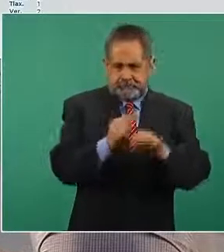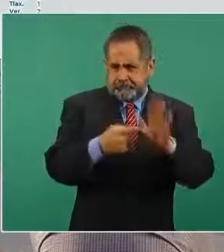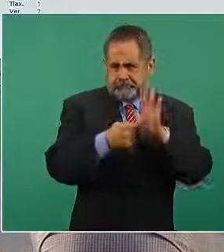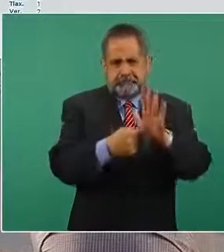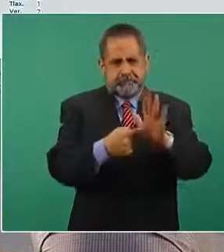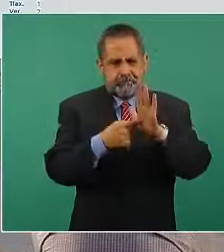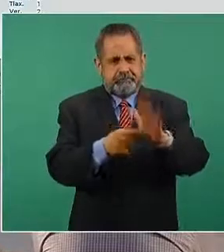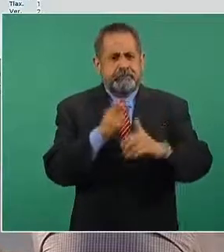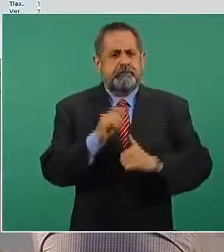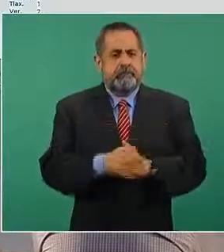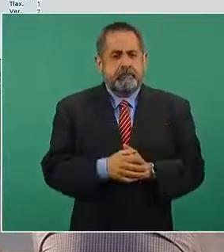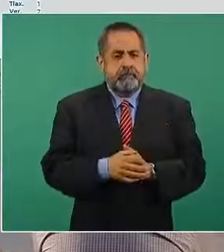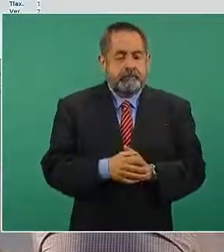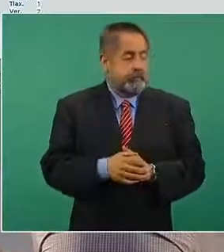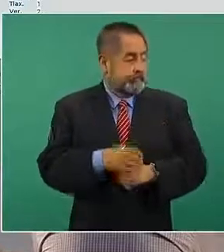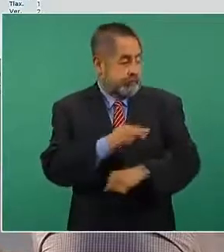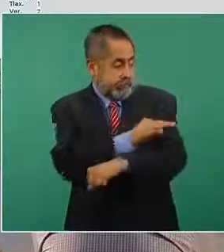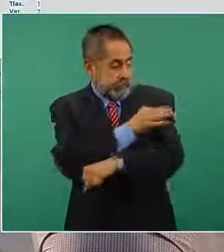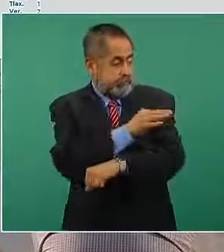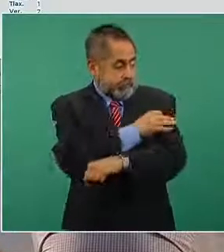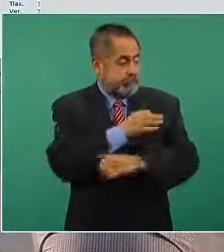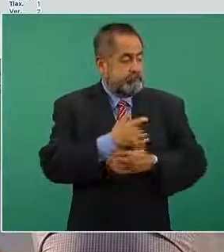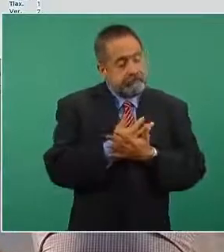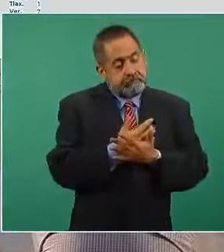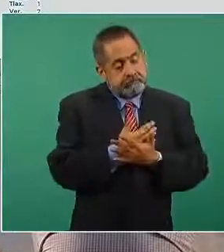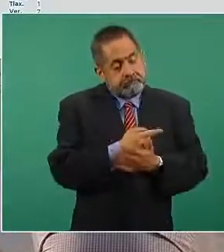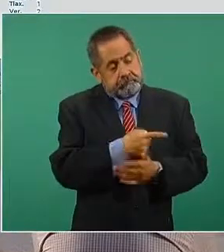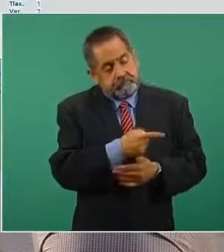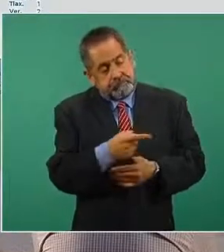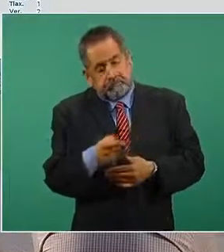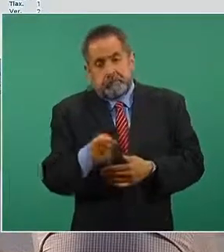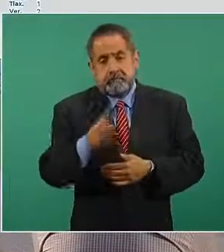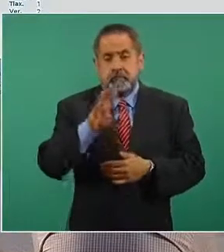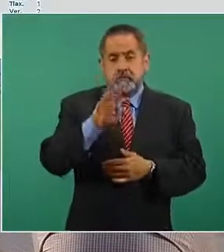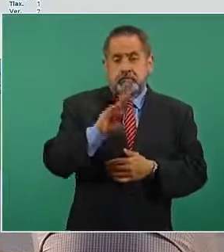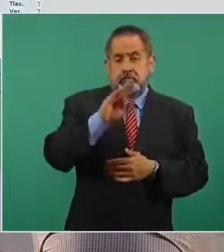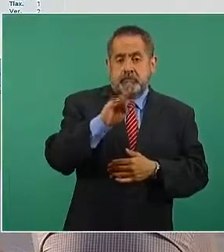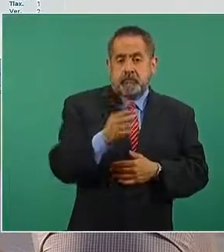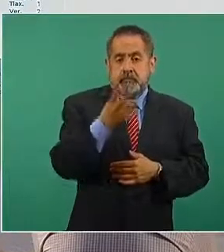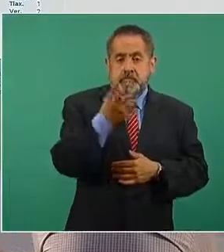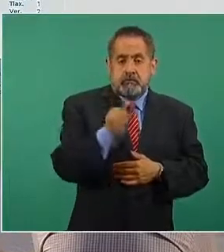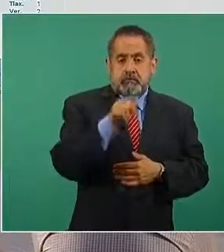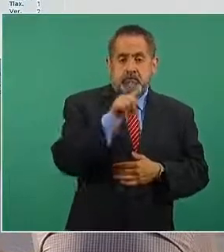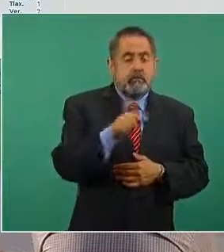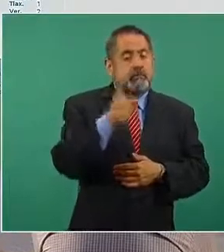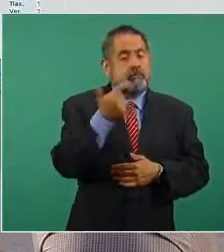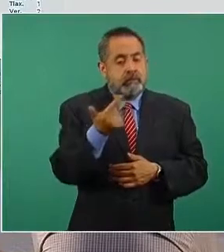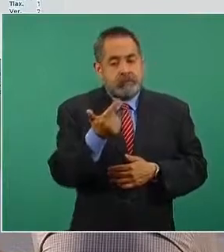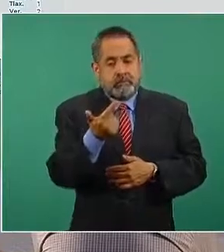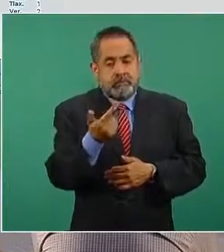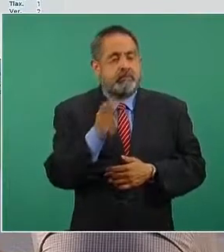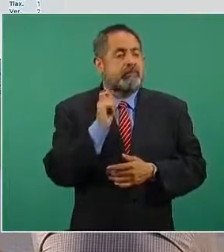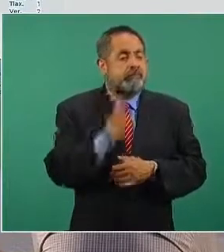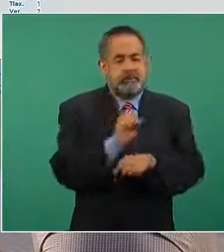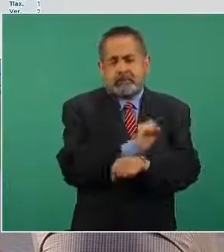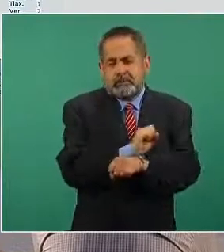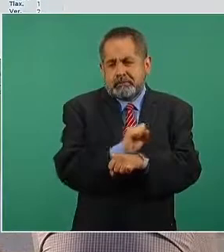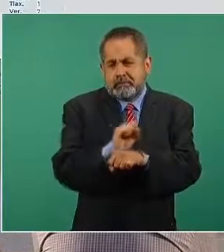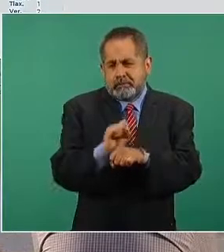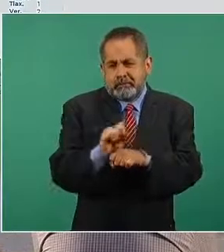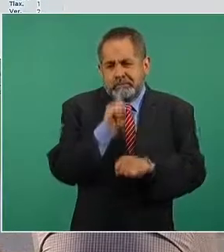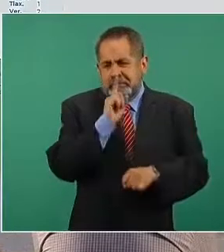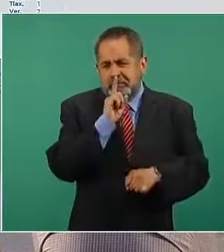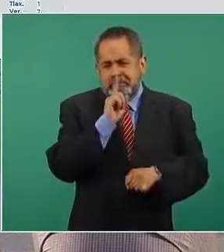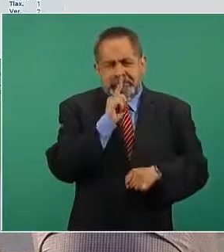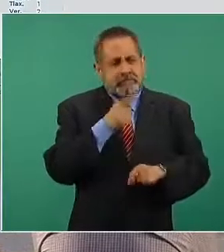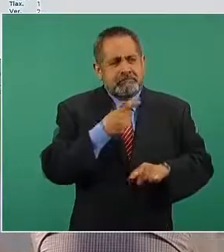los días. Se han registrado en su mayoría, son más del 99.7% casos no graves. Esto es muy